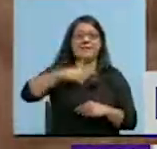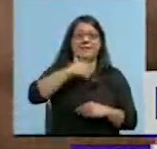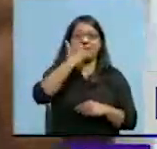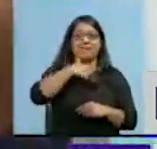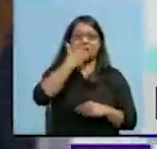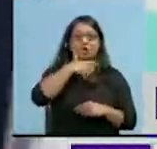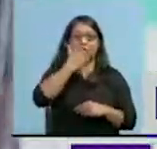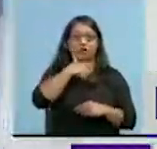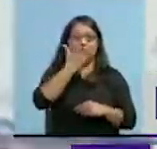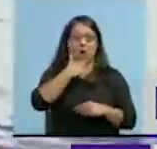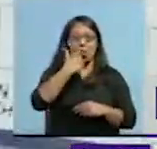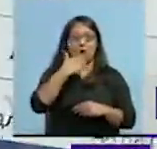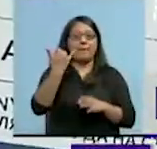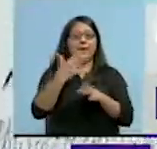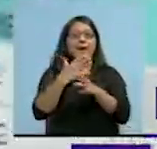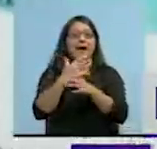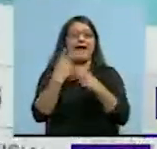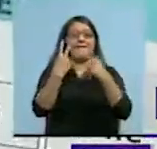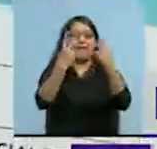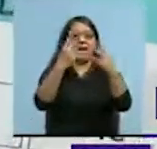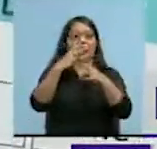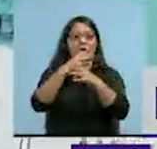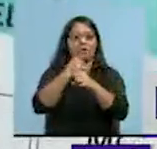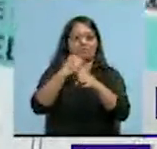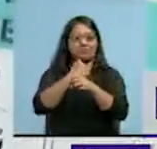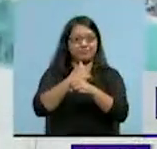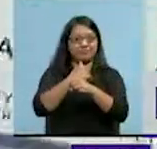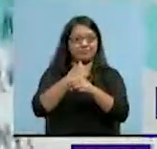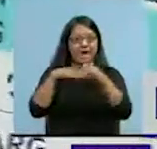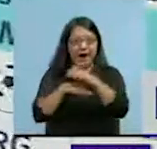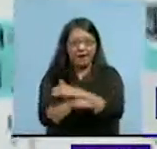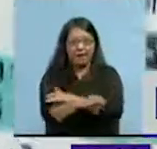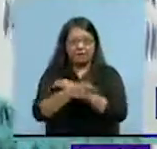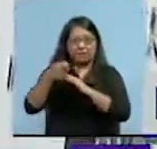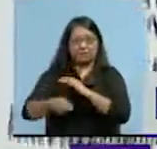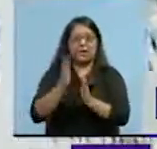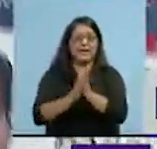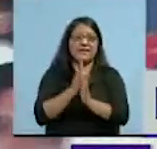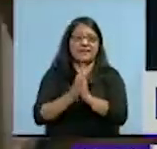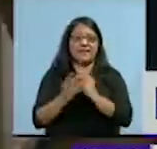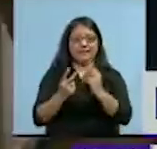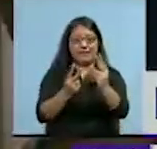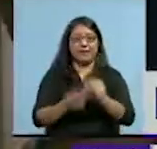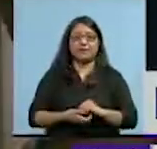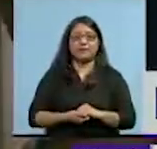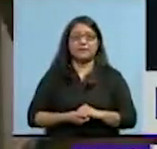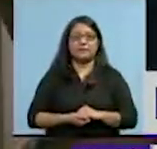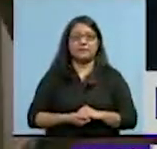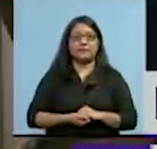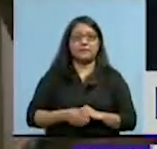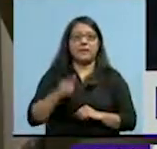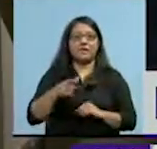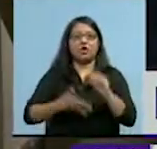para viajar en el metro esto apoyadas en el metro y pasas gratinado tranqui eso te da la la